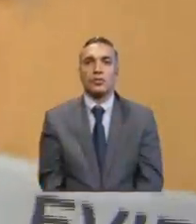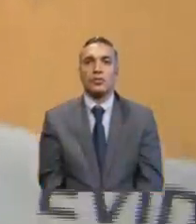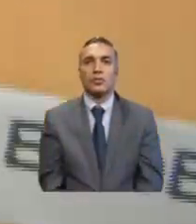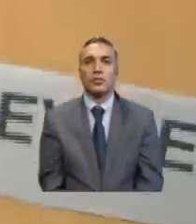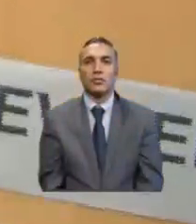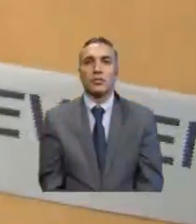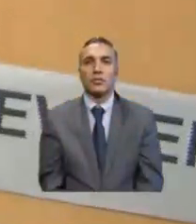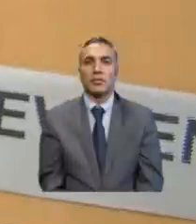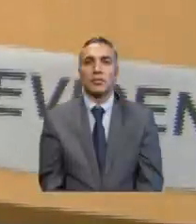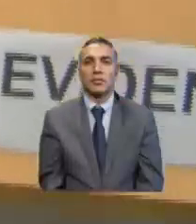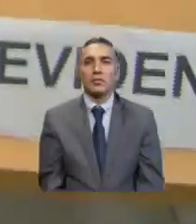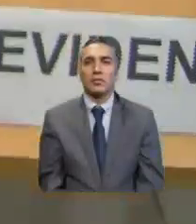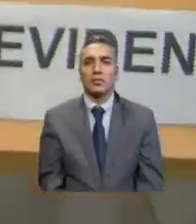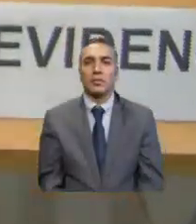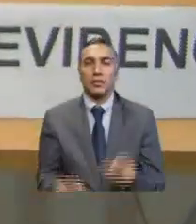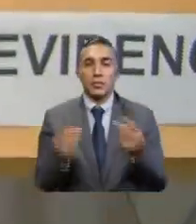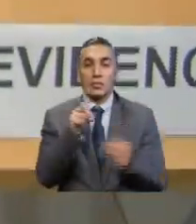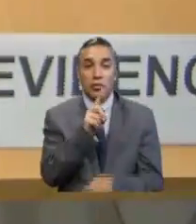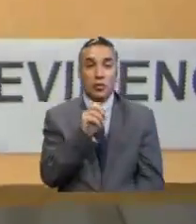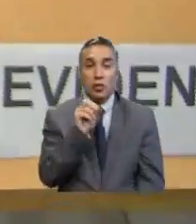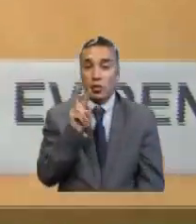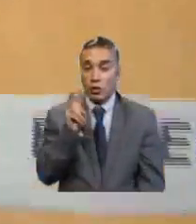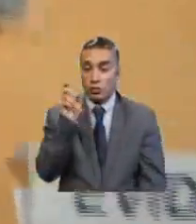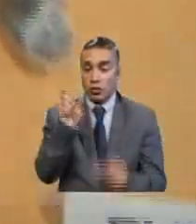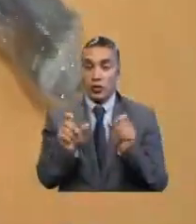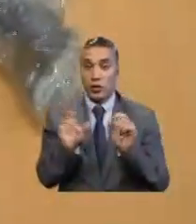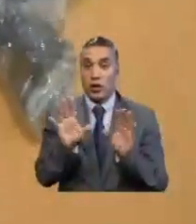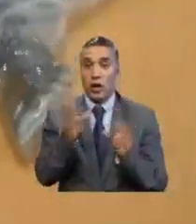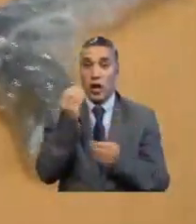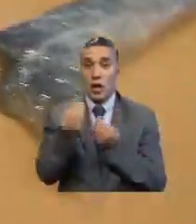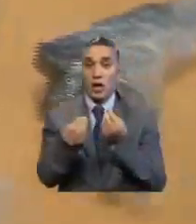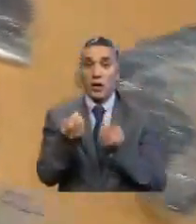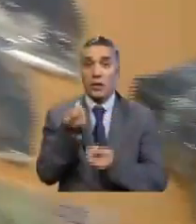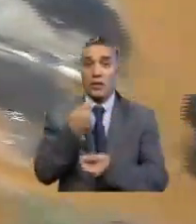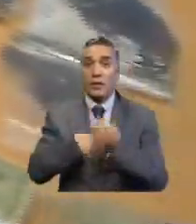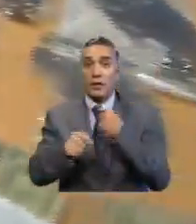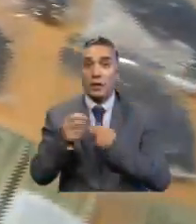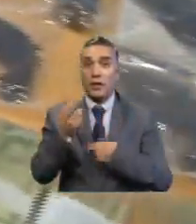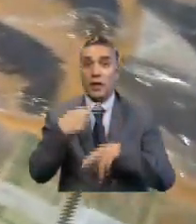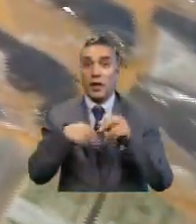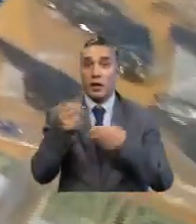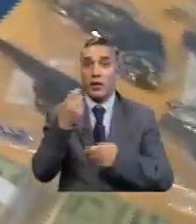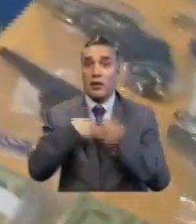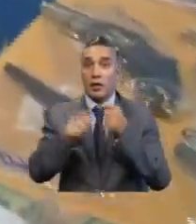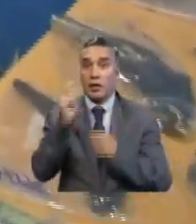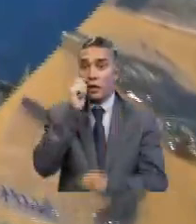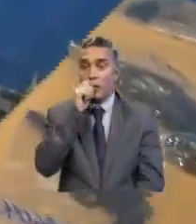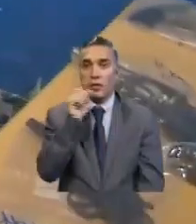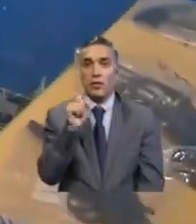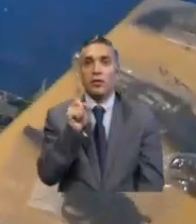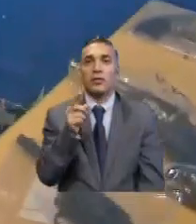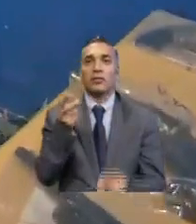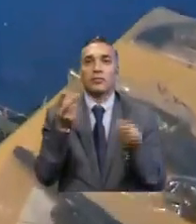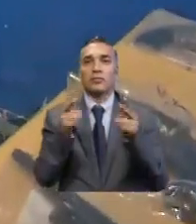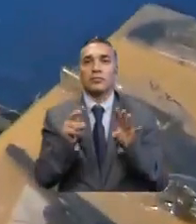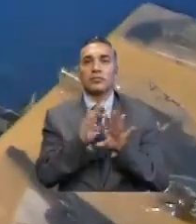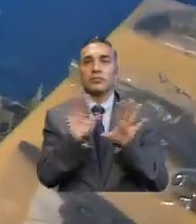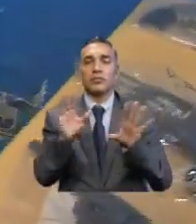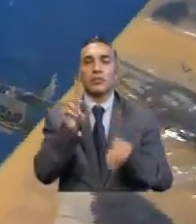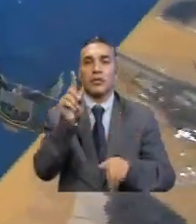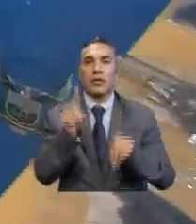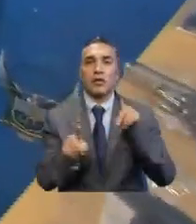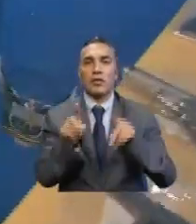son uno o dos personas las que se dedican a este negocio ilícito, sino